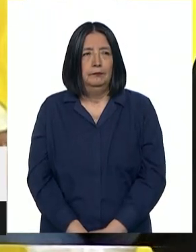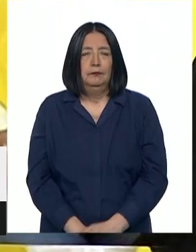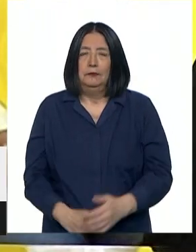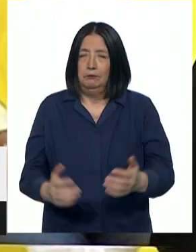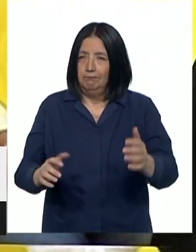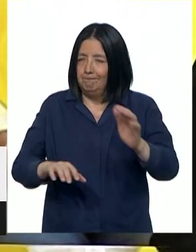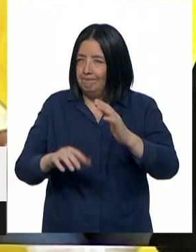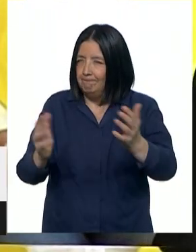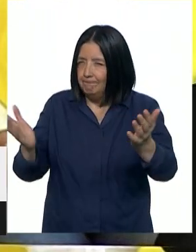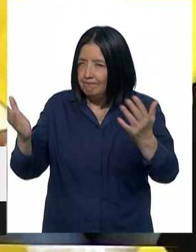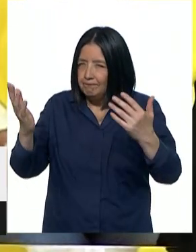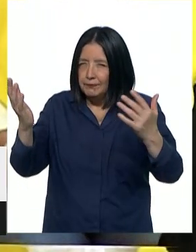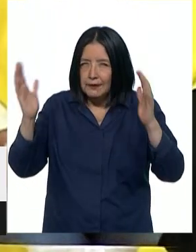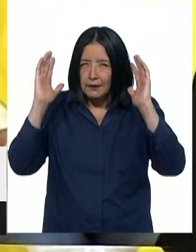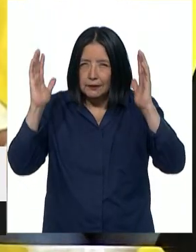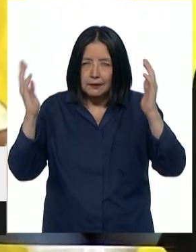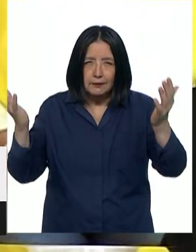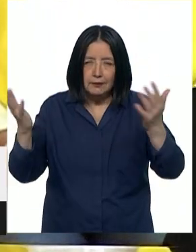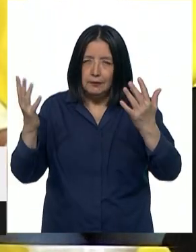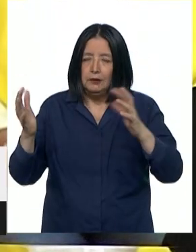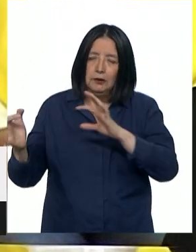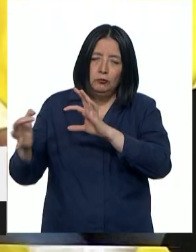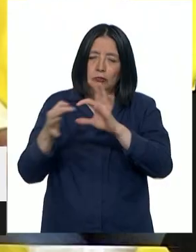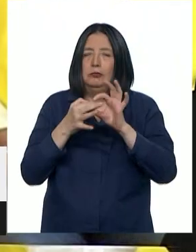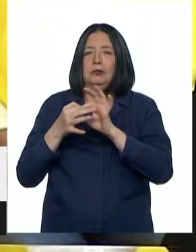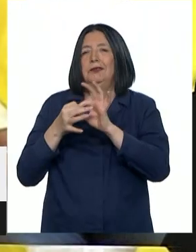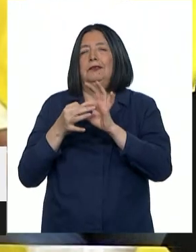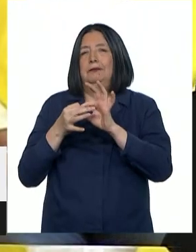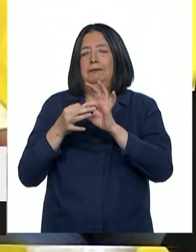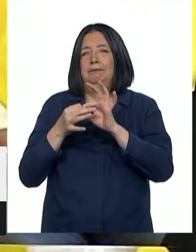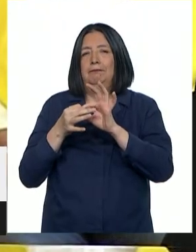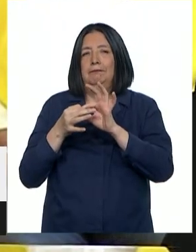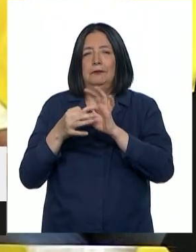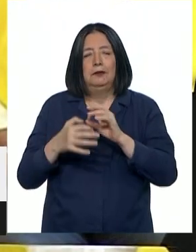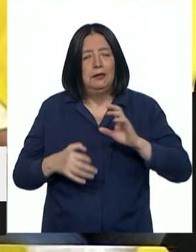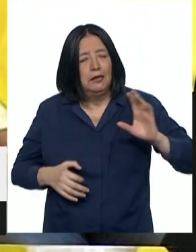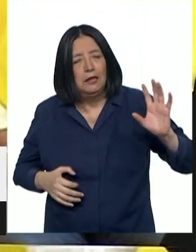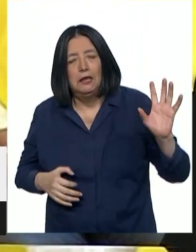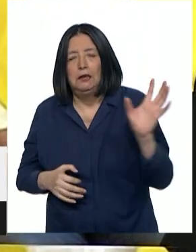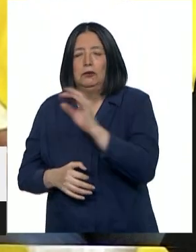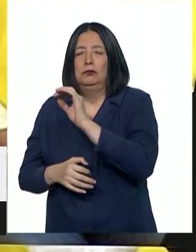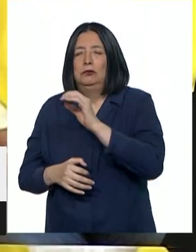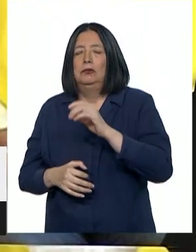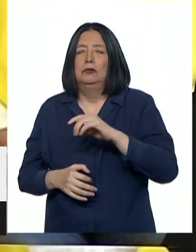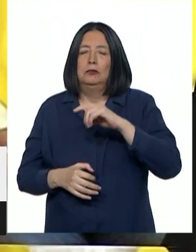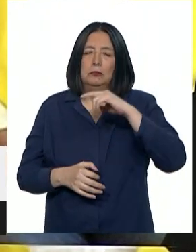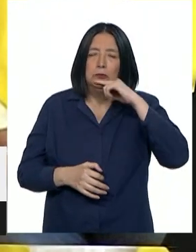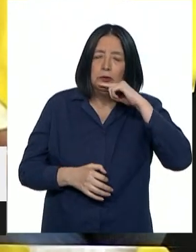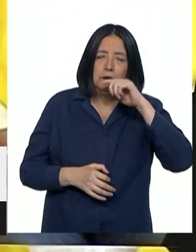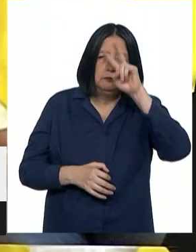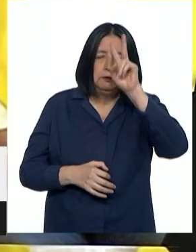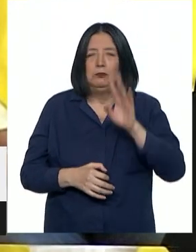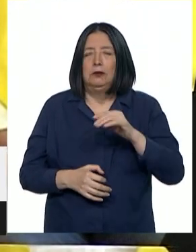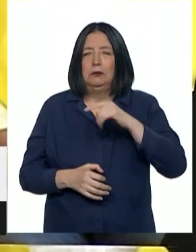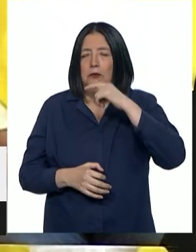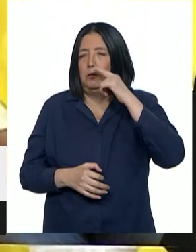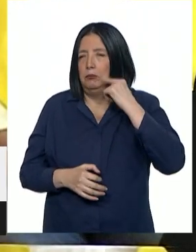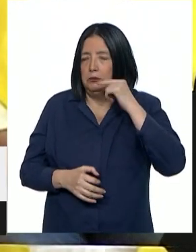llamo a la más amplia unidad, a todas las peruanas y todos los